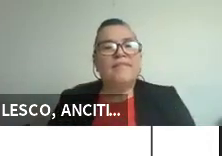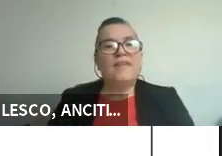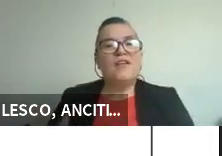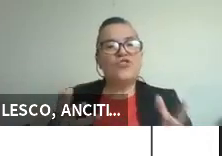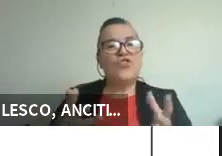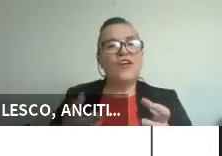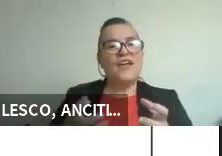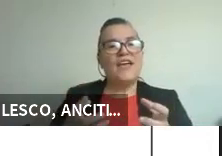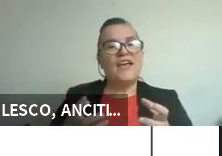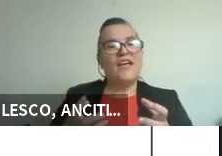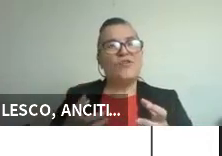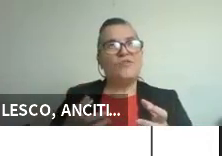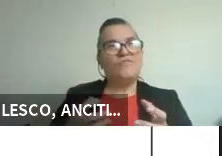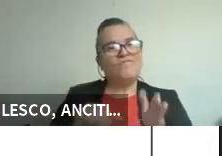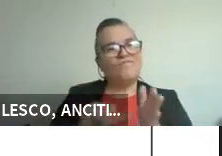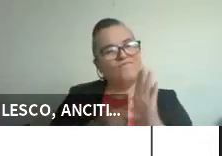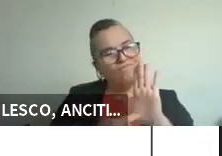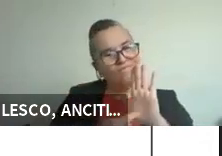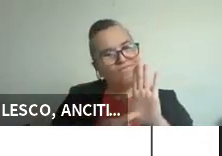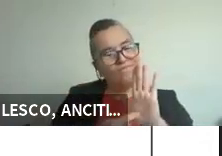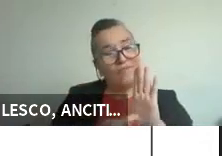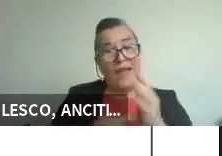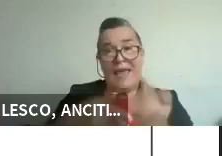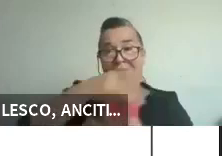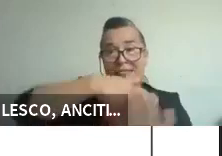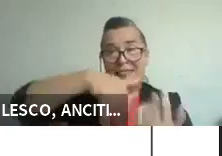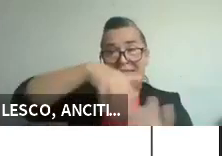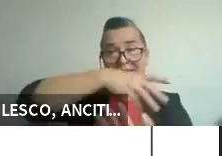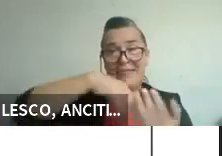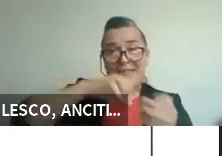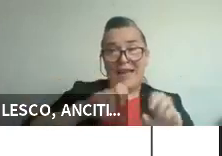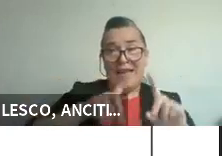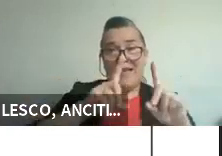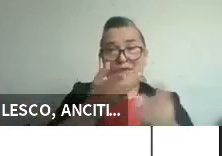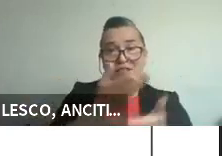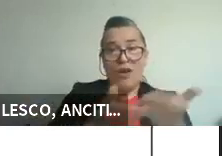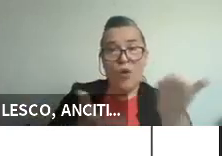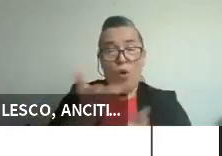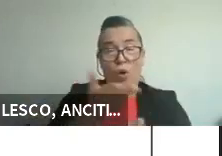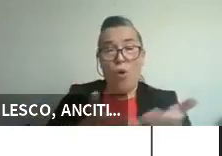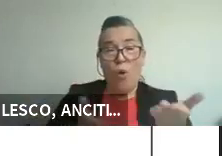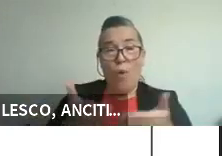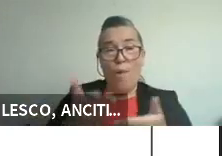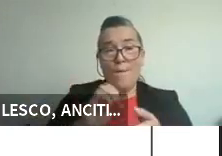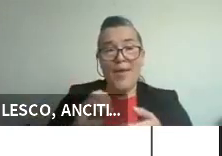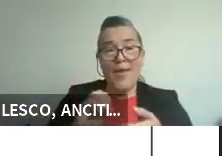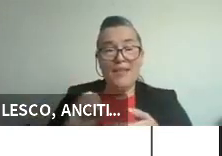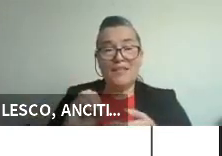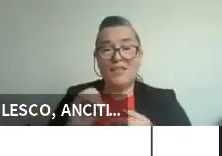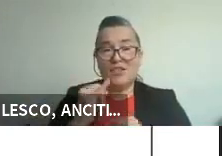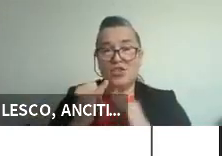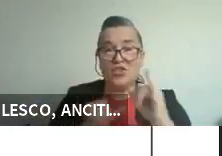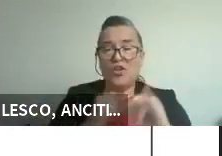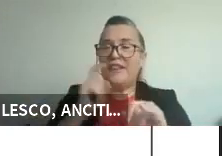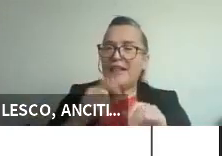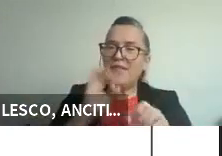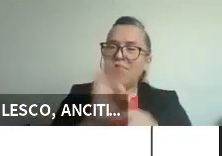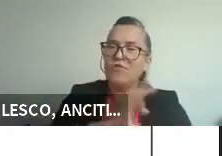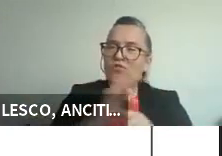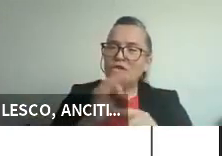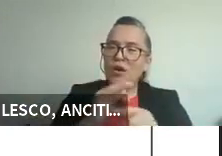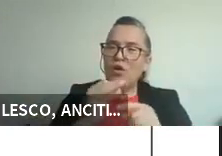uno de ellos es que las interacciones académicas de cooperación internacional deben funcionar más como interacciones